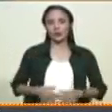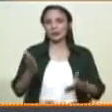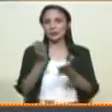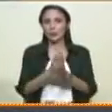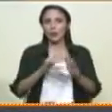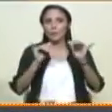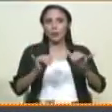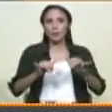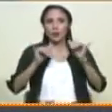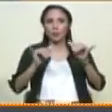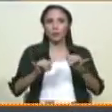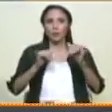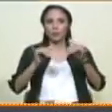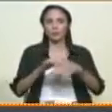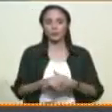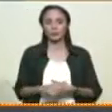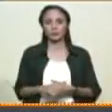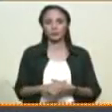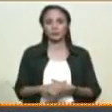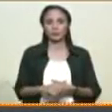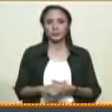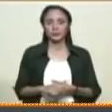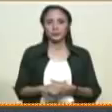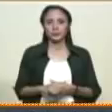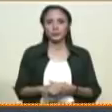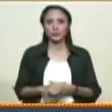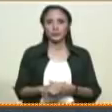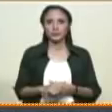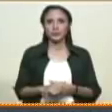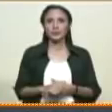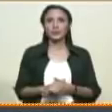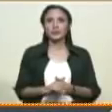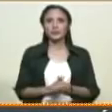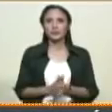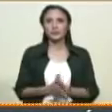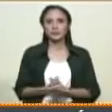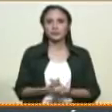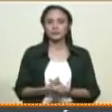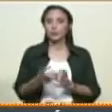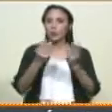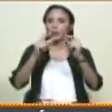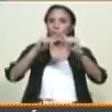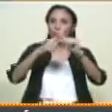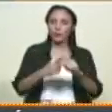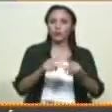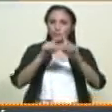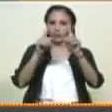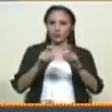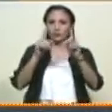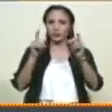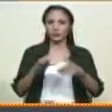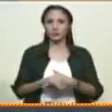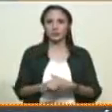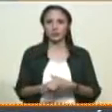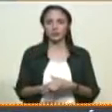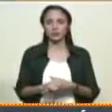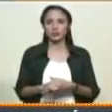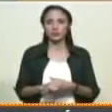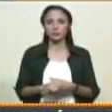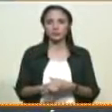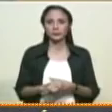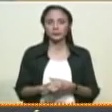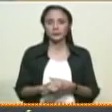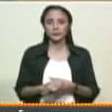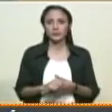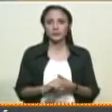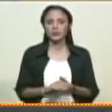gobernaciones. ¿Cuántas veces lo dijeron? ¿Cuántas encuestadoras salieron a decir? Hoy, ¿cuál es la realidad? Que ese pueblo volvió